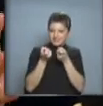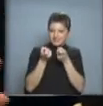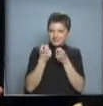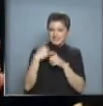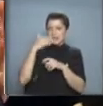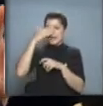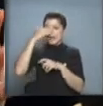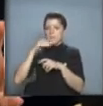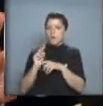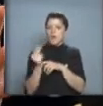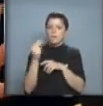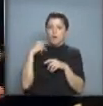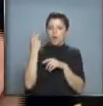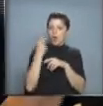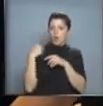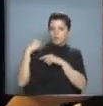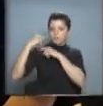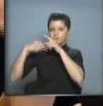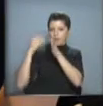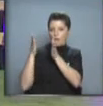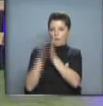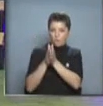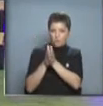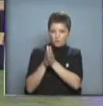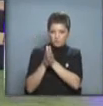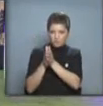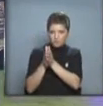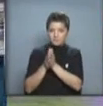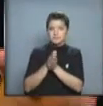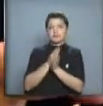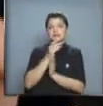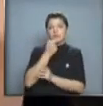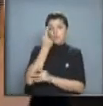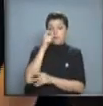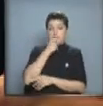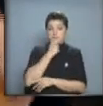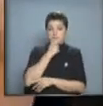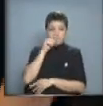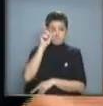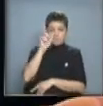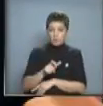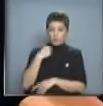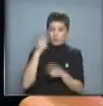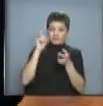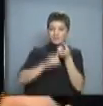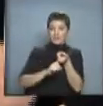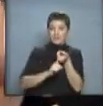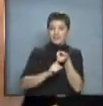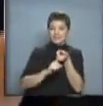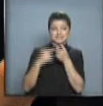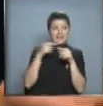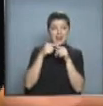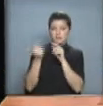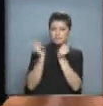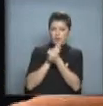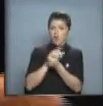de la muerte, poder seguir con esa persona. Obviamente, cuando uno se casa, no va del hecho que va a cambiar la relación, pero